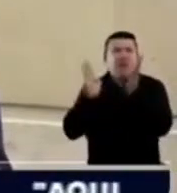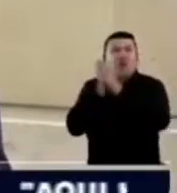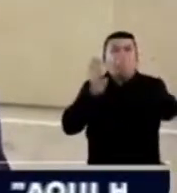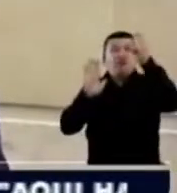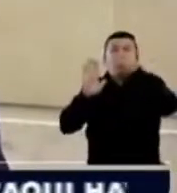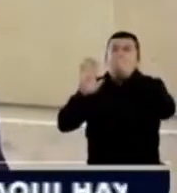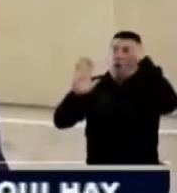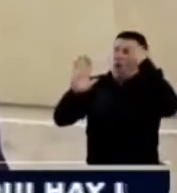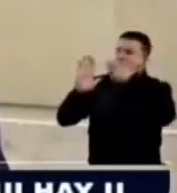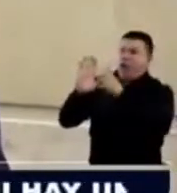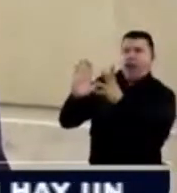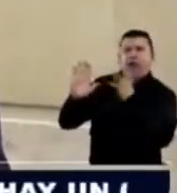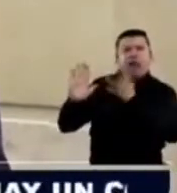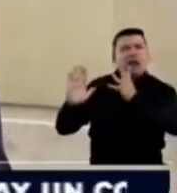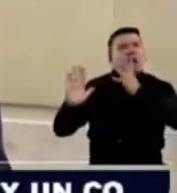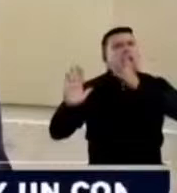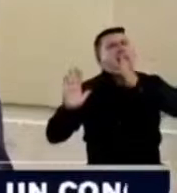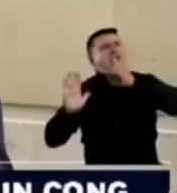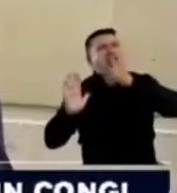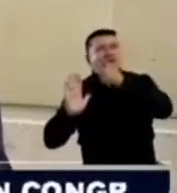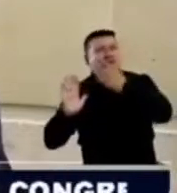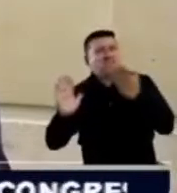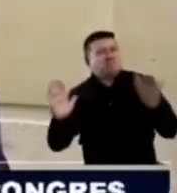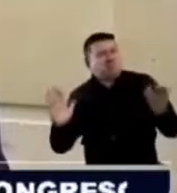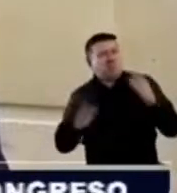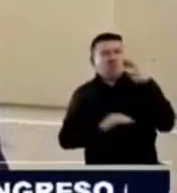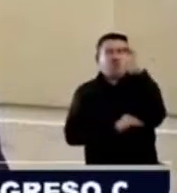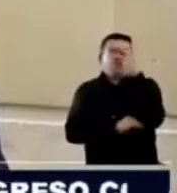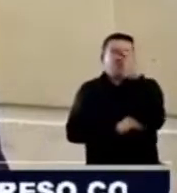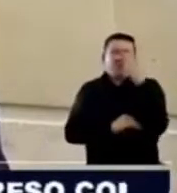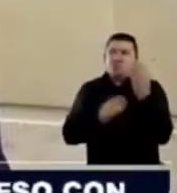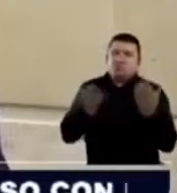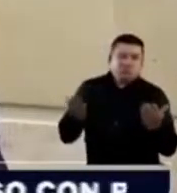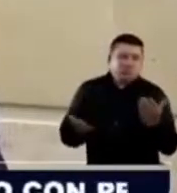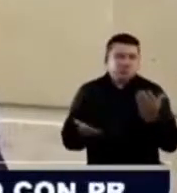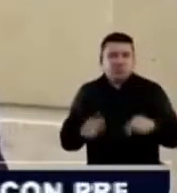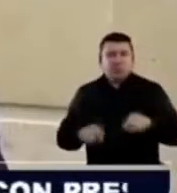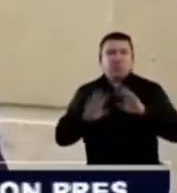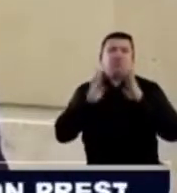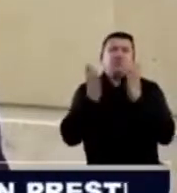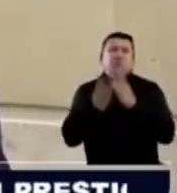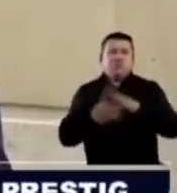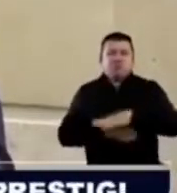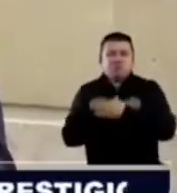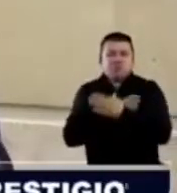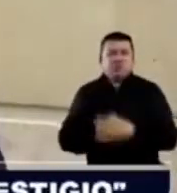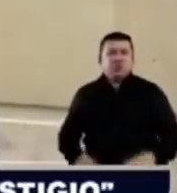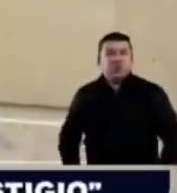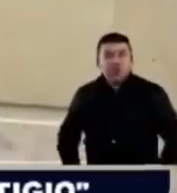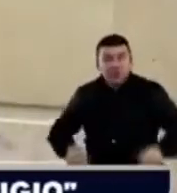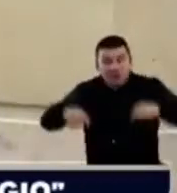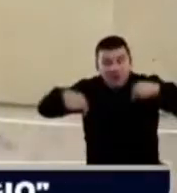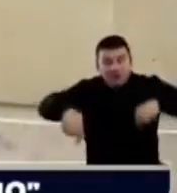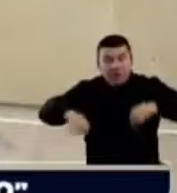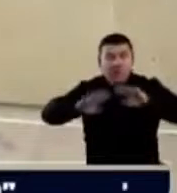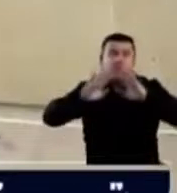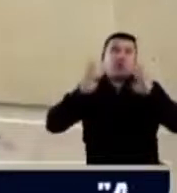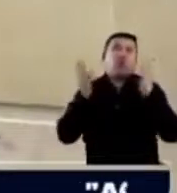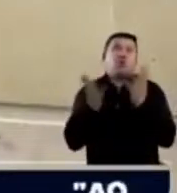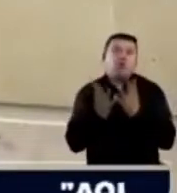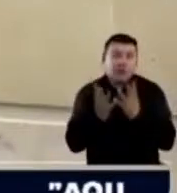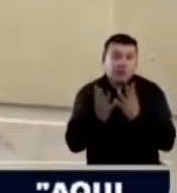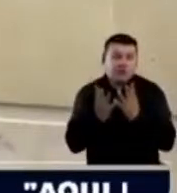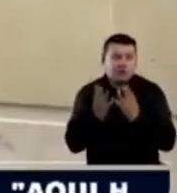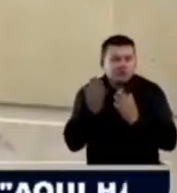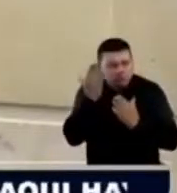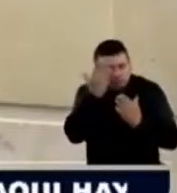Chocó, habla, Lloró, Cantón de San Pablo, Chocó, Unión Panamericana, hablan de compra de votos para